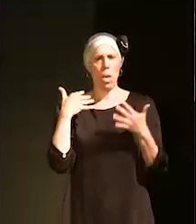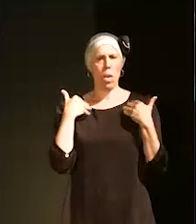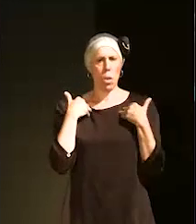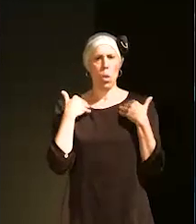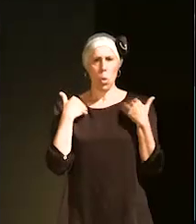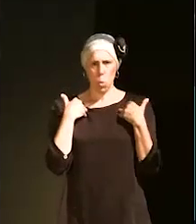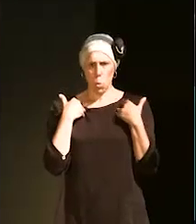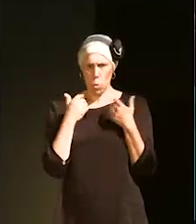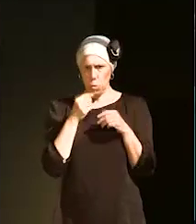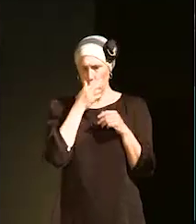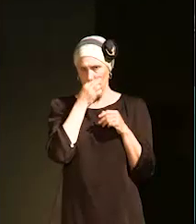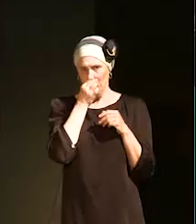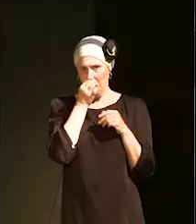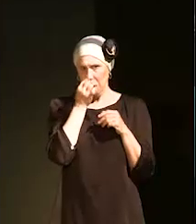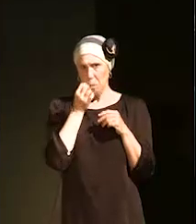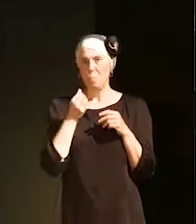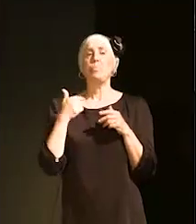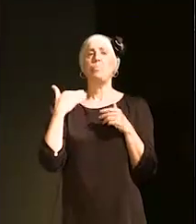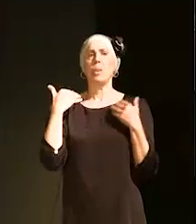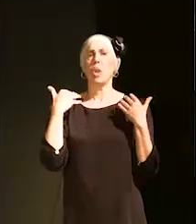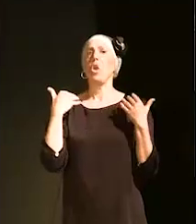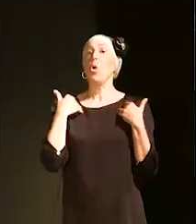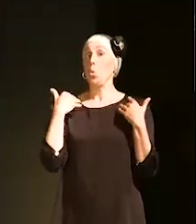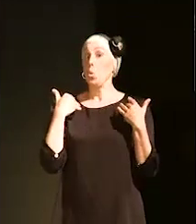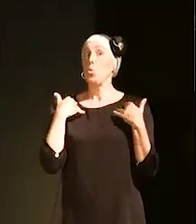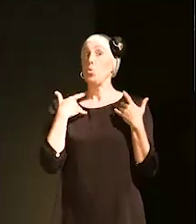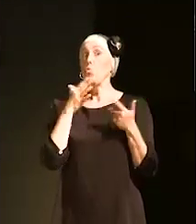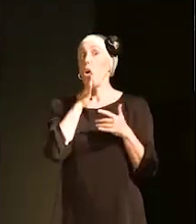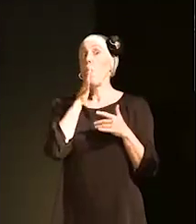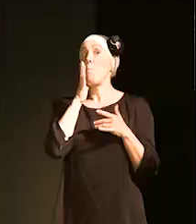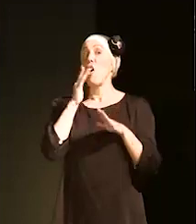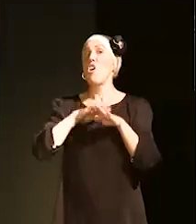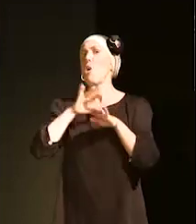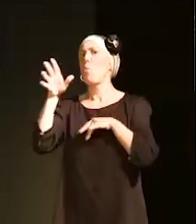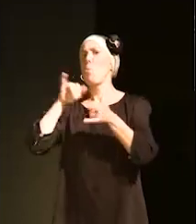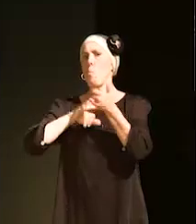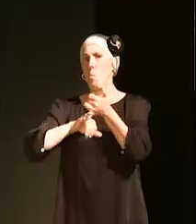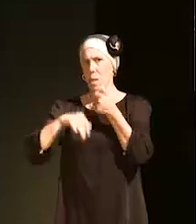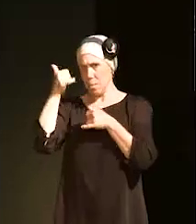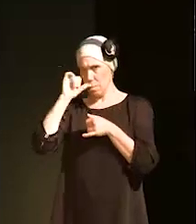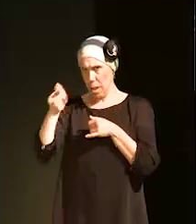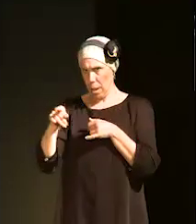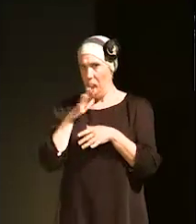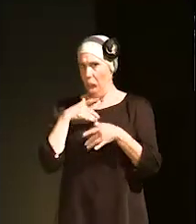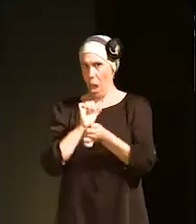sufrió un atentado por parte de su esposo y él está en la cárcel